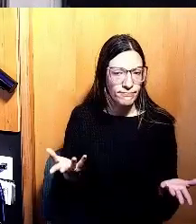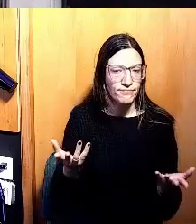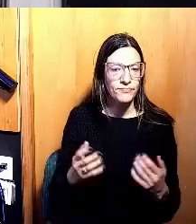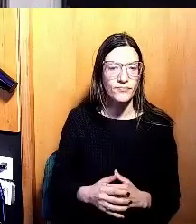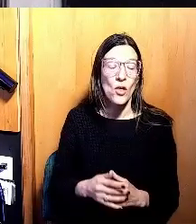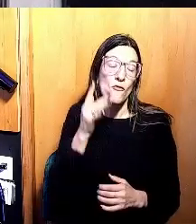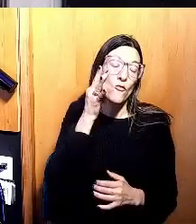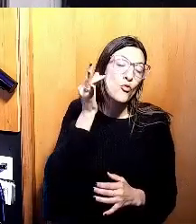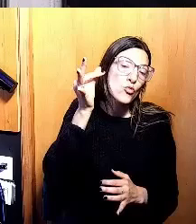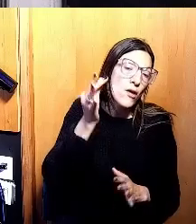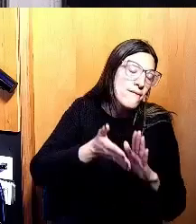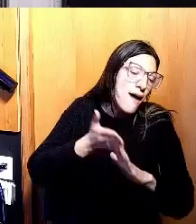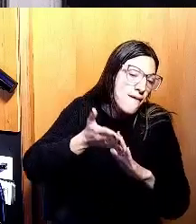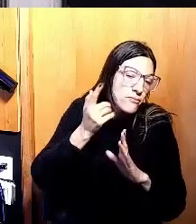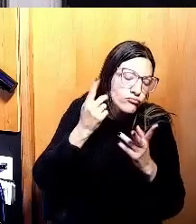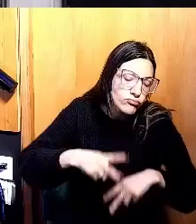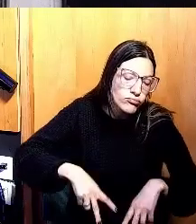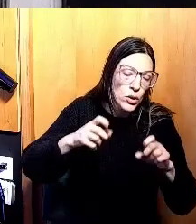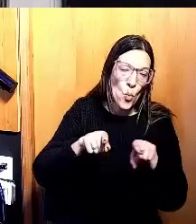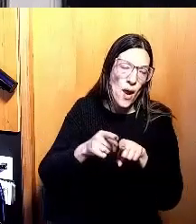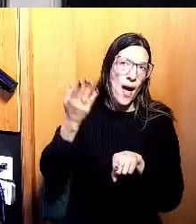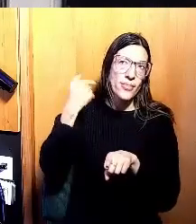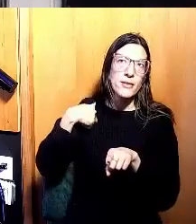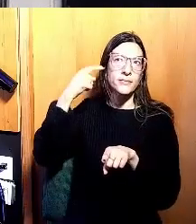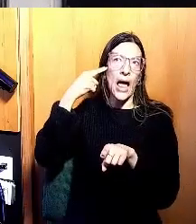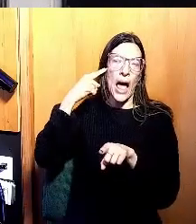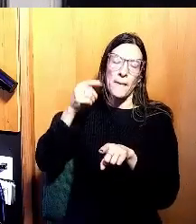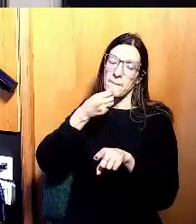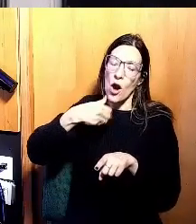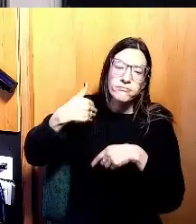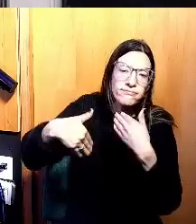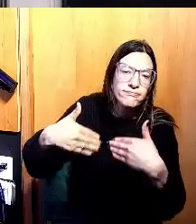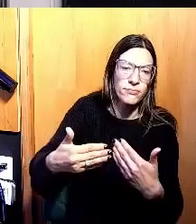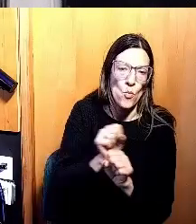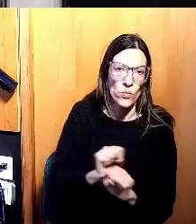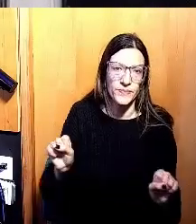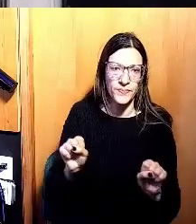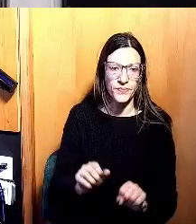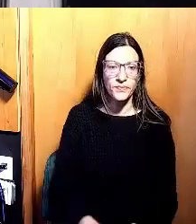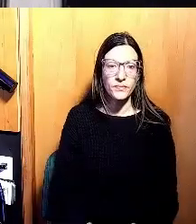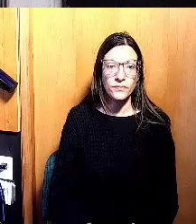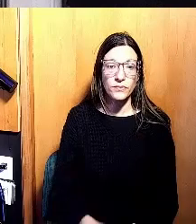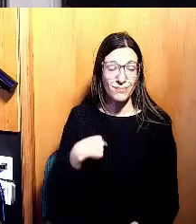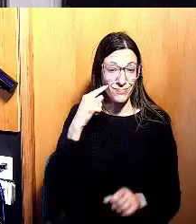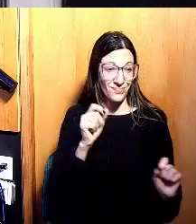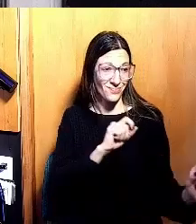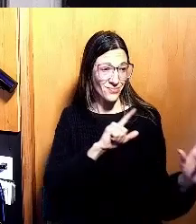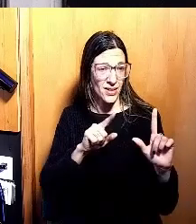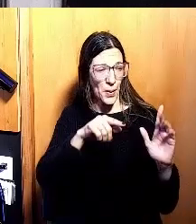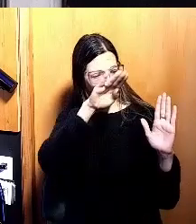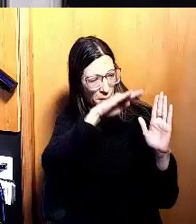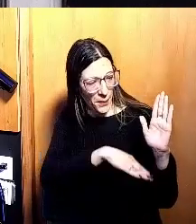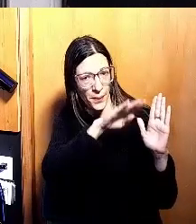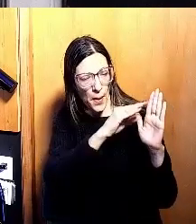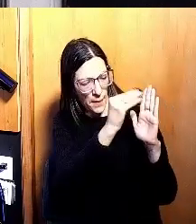para el futuro como para el pasado y ver. Entonces, bueno, aquí vemos la cantidad de datos abiertos, diferentes tipos